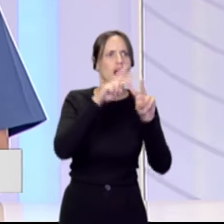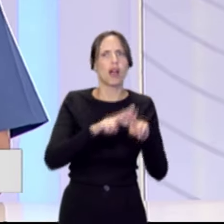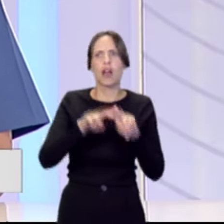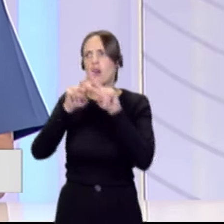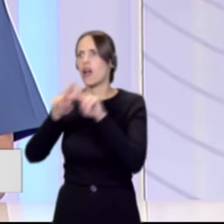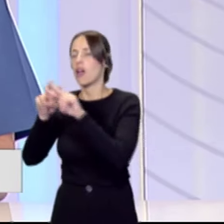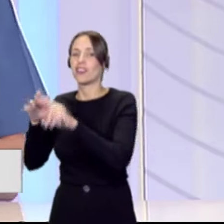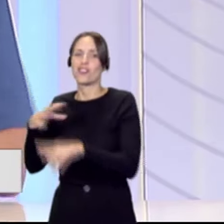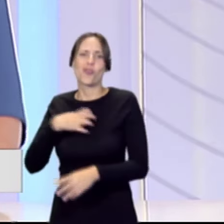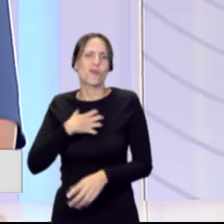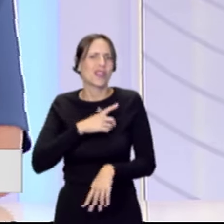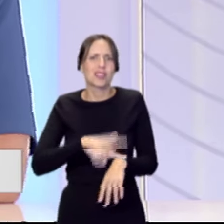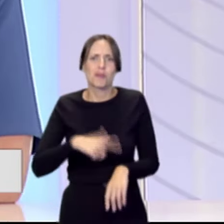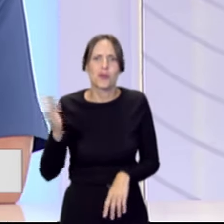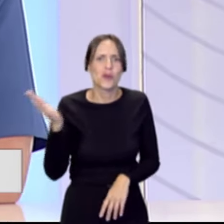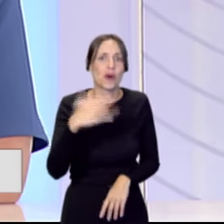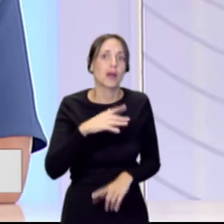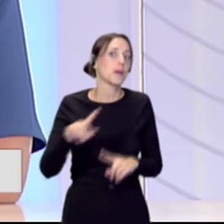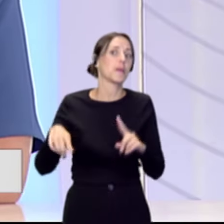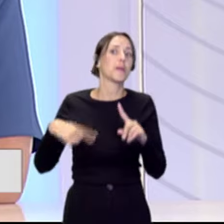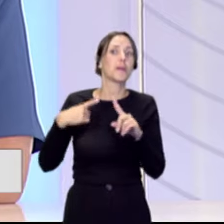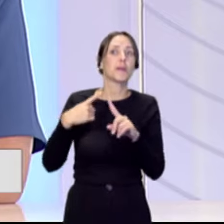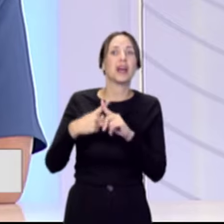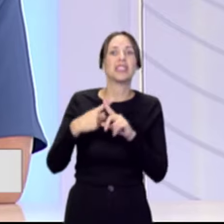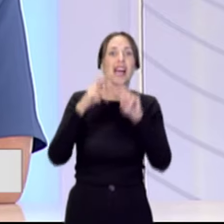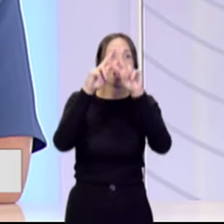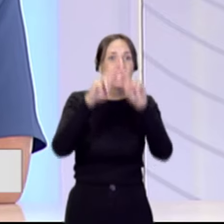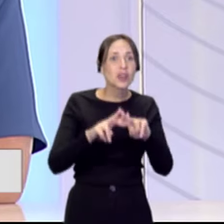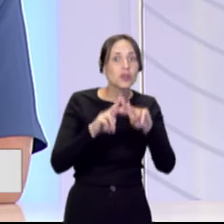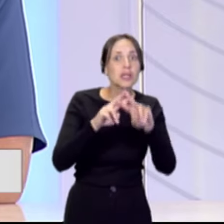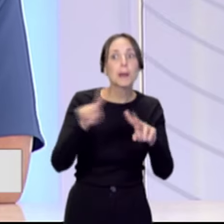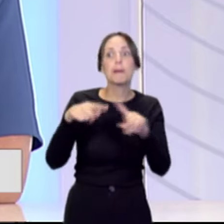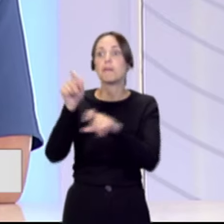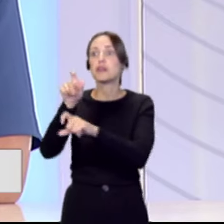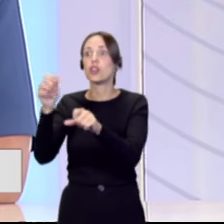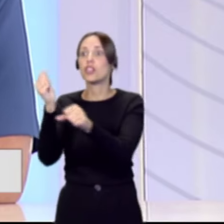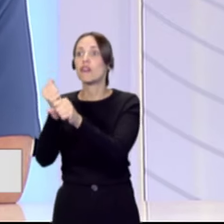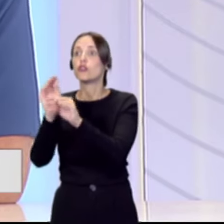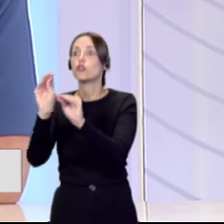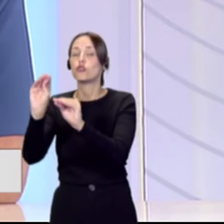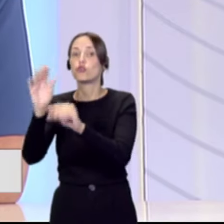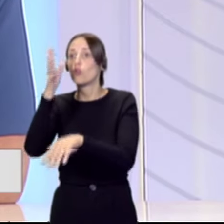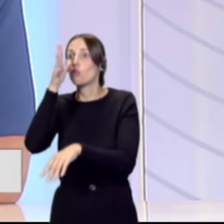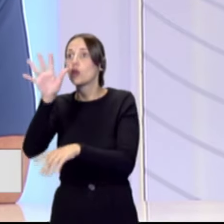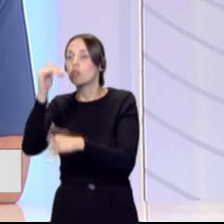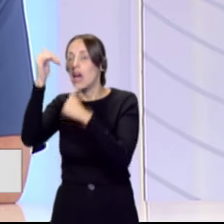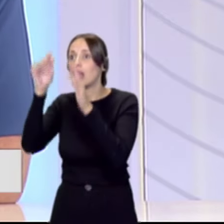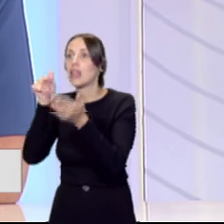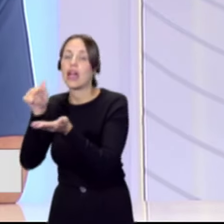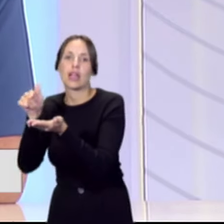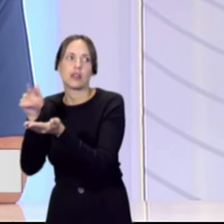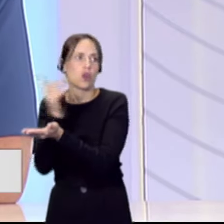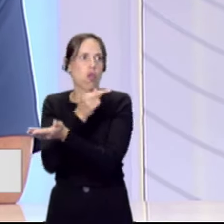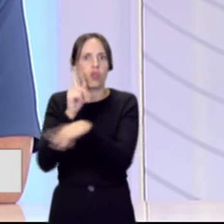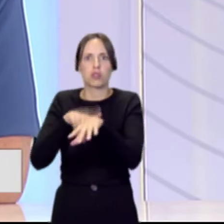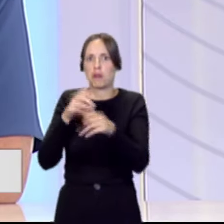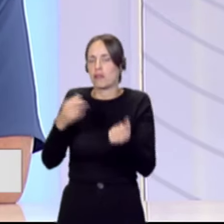las empresas y de atender a las denuncias de los propios trabajadores, que en muchos casos obviamente, a pesar de que